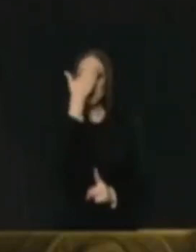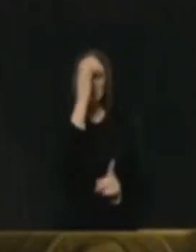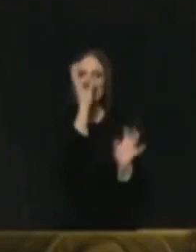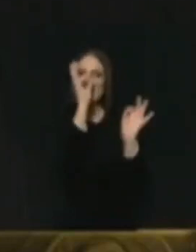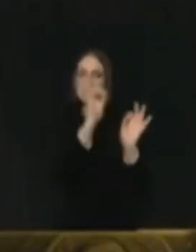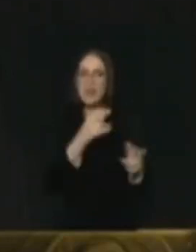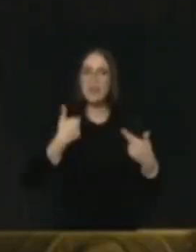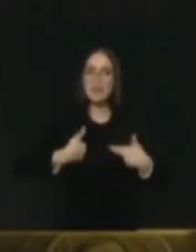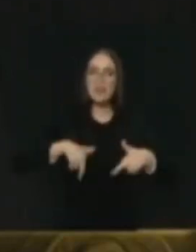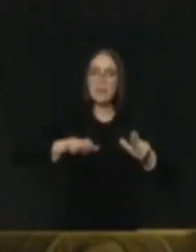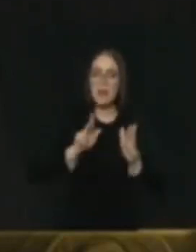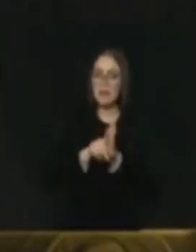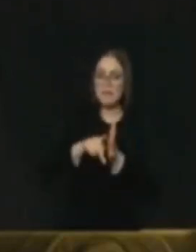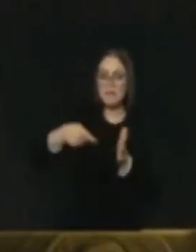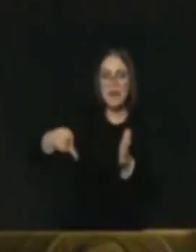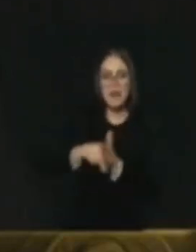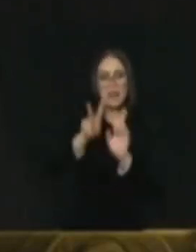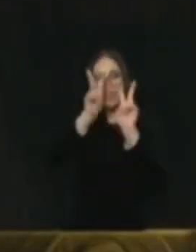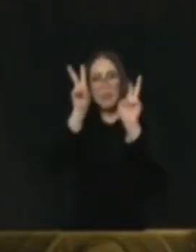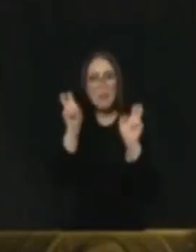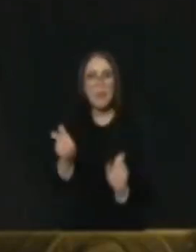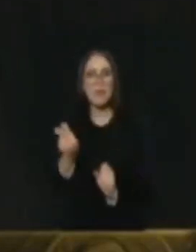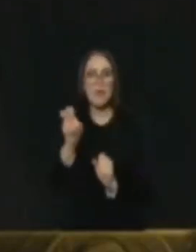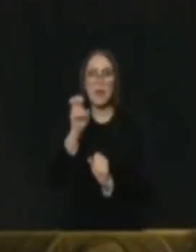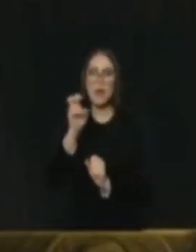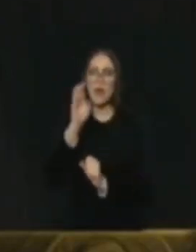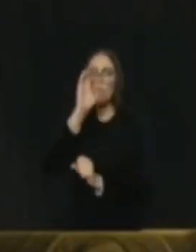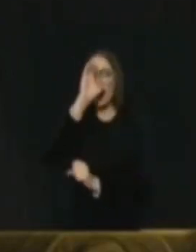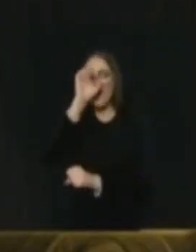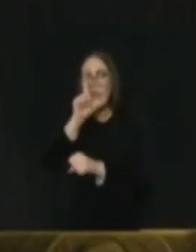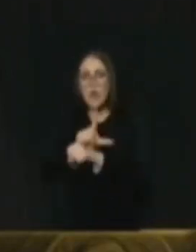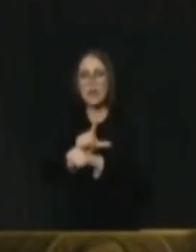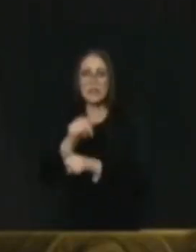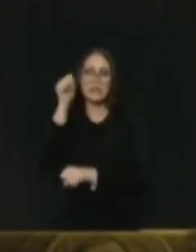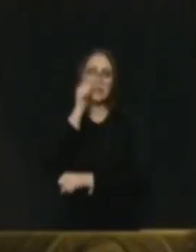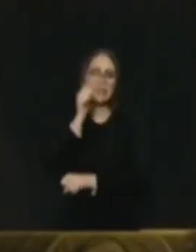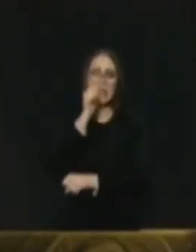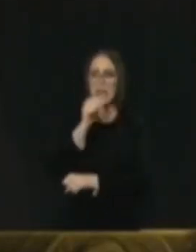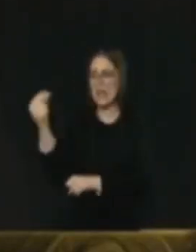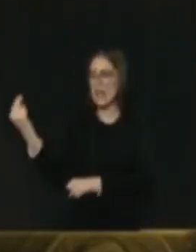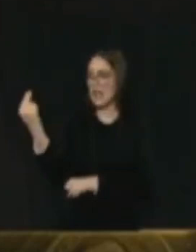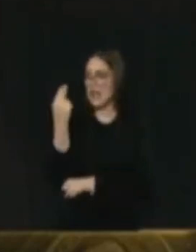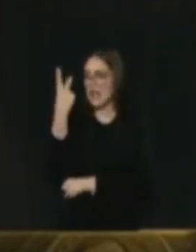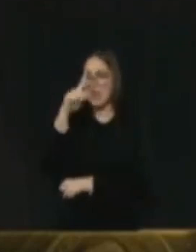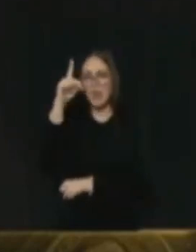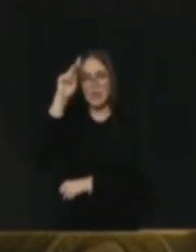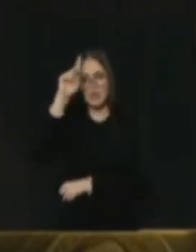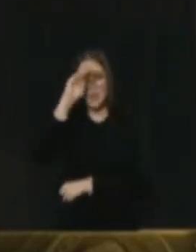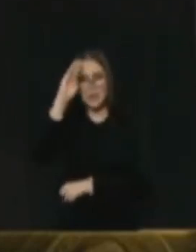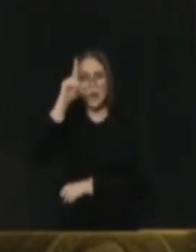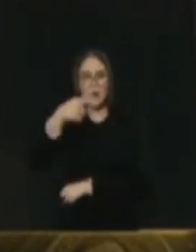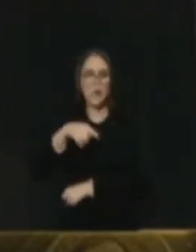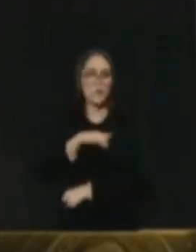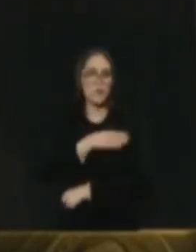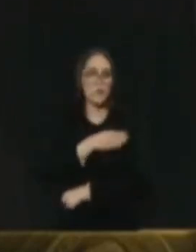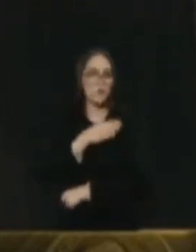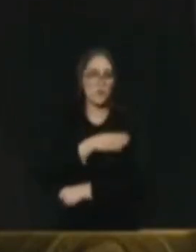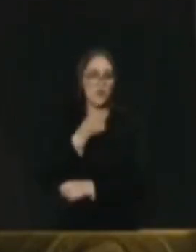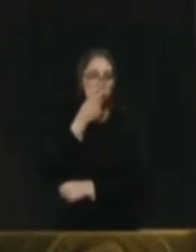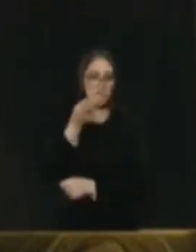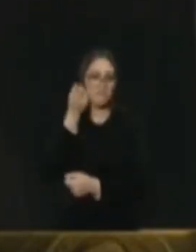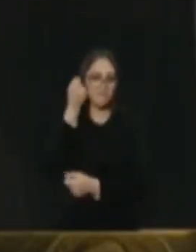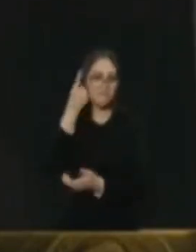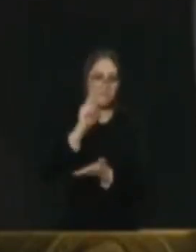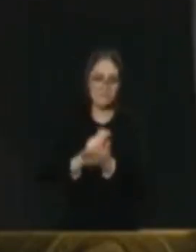periodismo y de la vida cultural, tanto más necesaria cuanto más reconocida su lucidez y su generosidad, escribió su